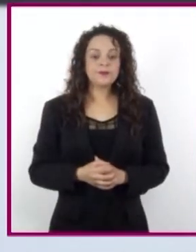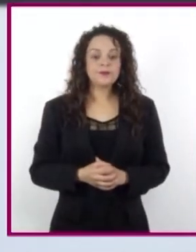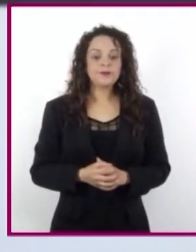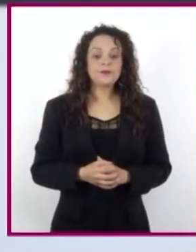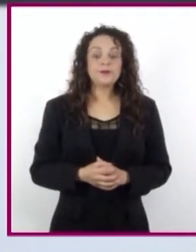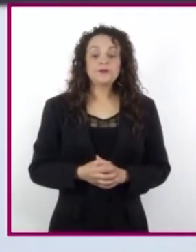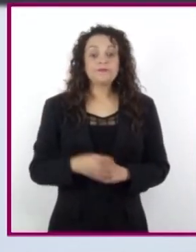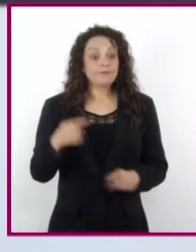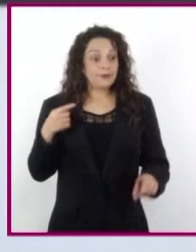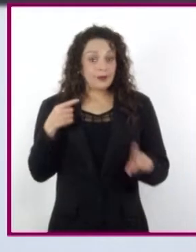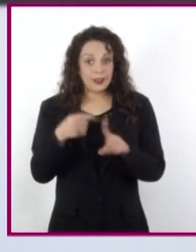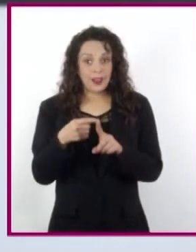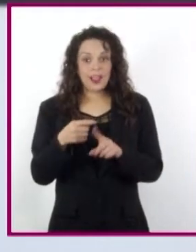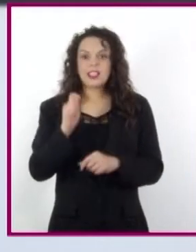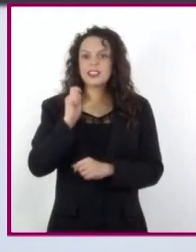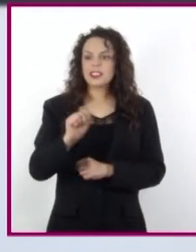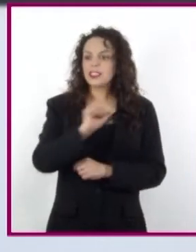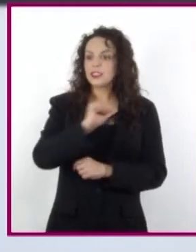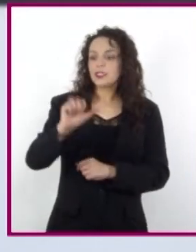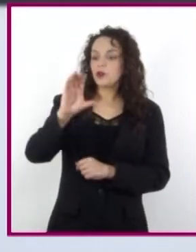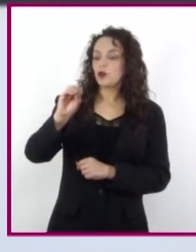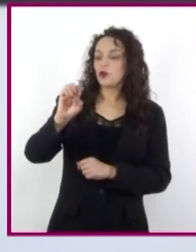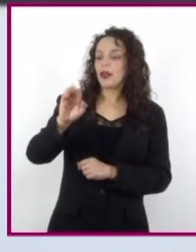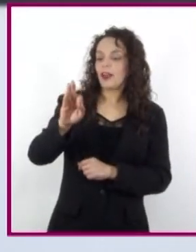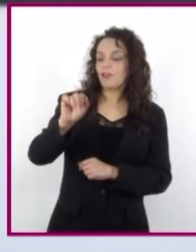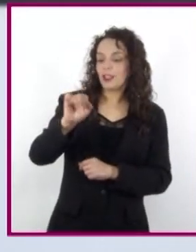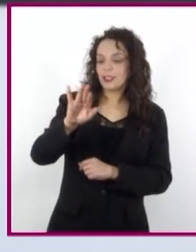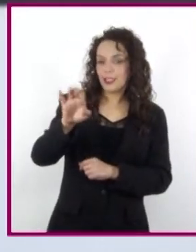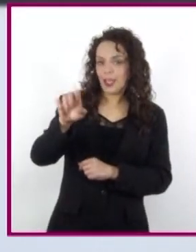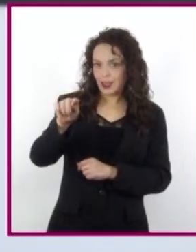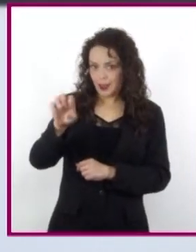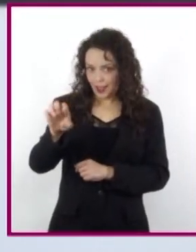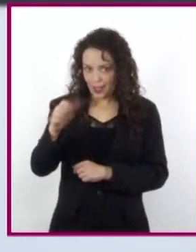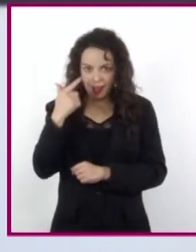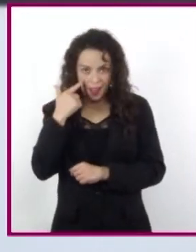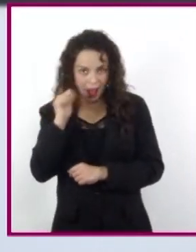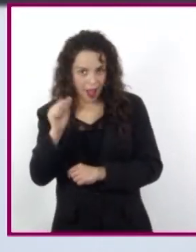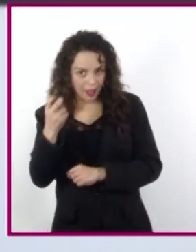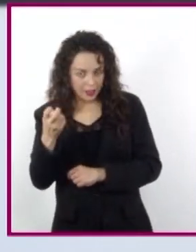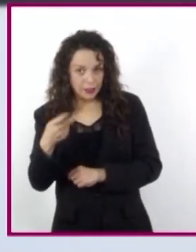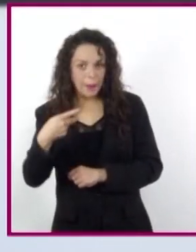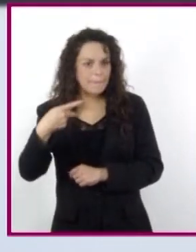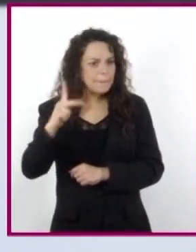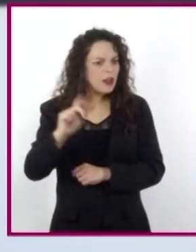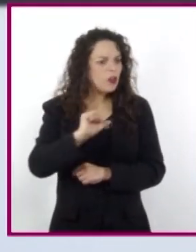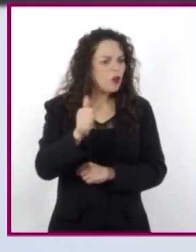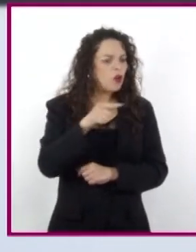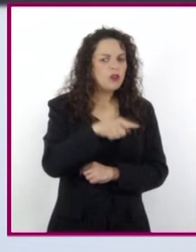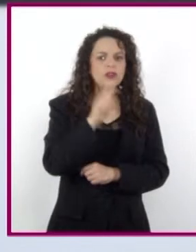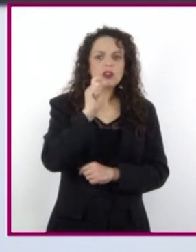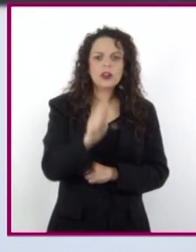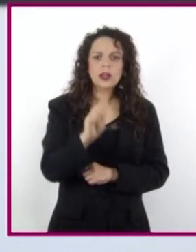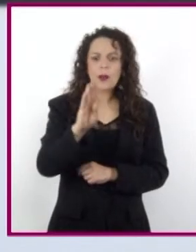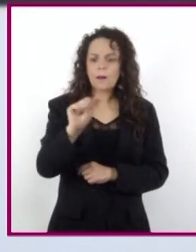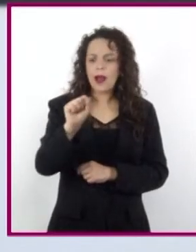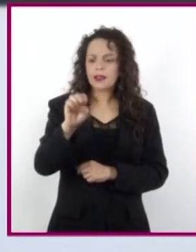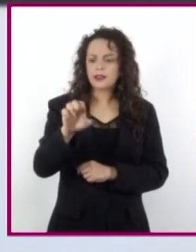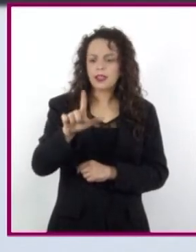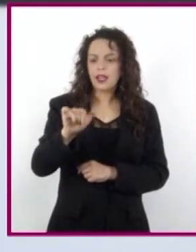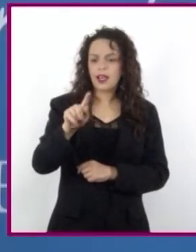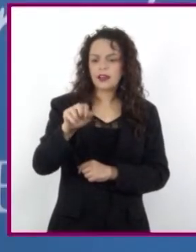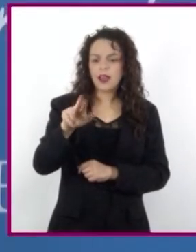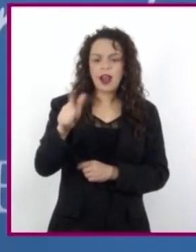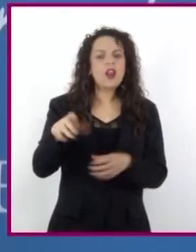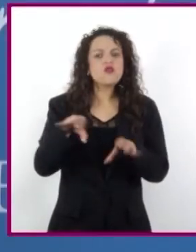Eso en cuanto a la parte de los coeficientes. Pero, ¿qué hay de la base o literal? ¿Cómo los